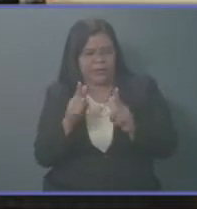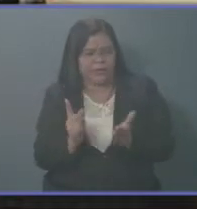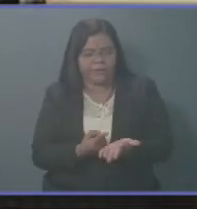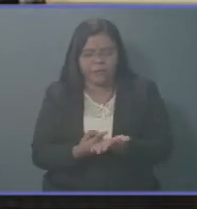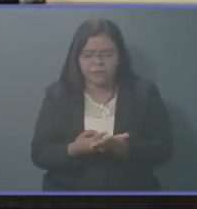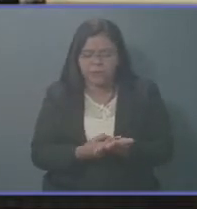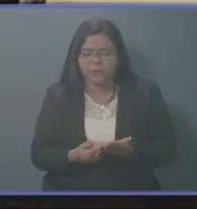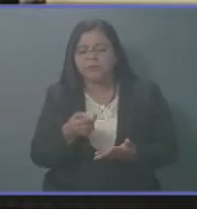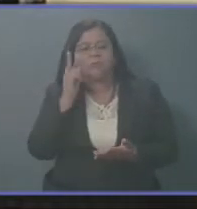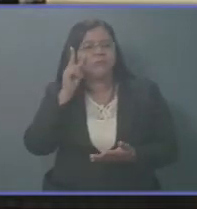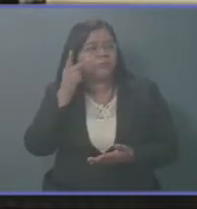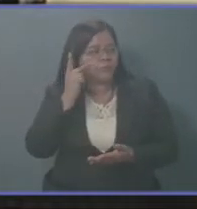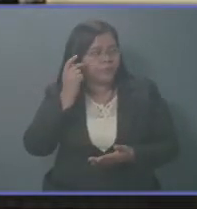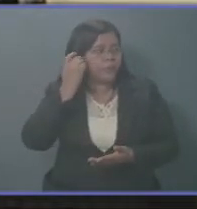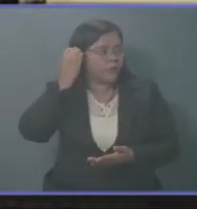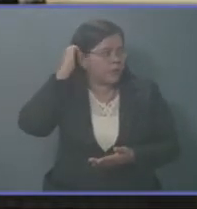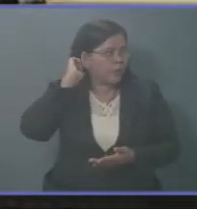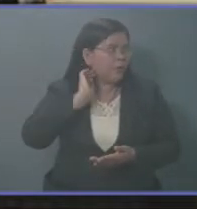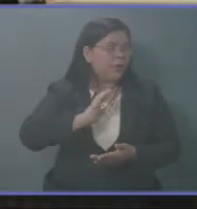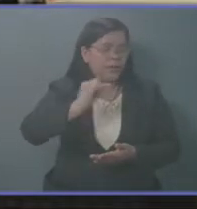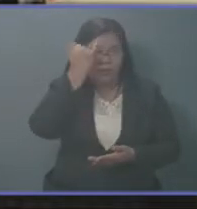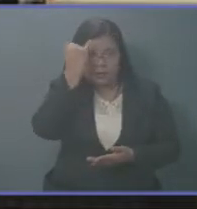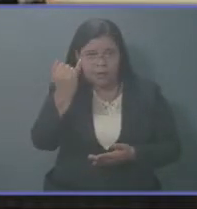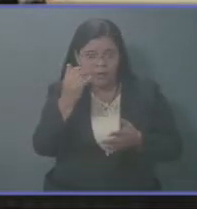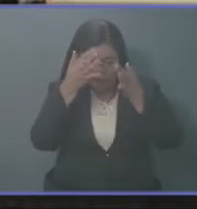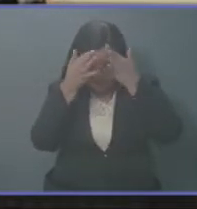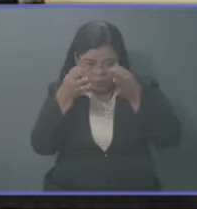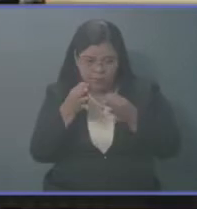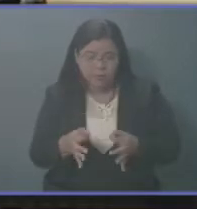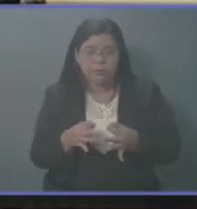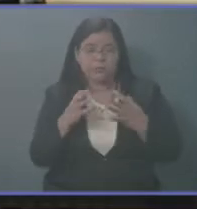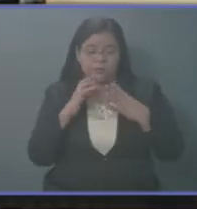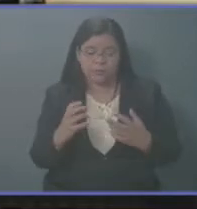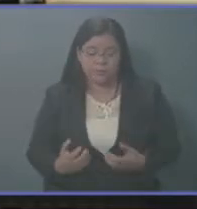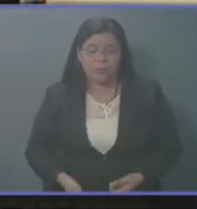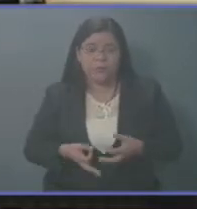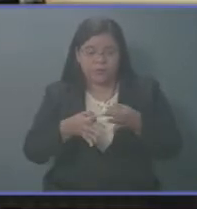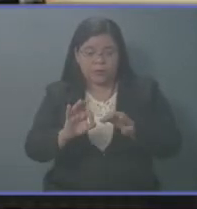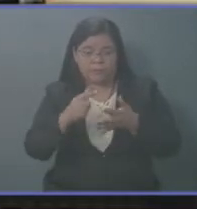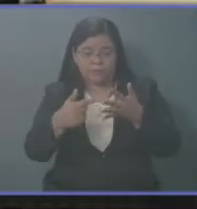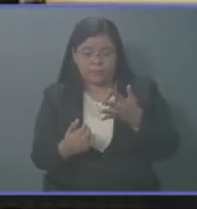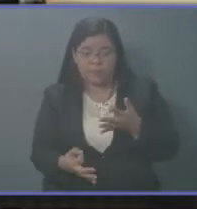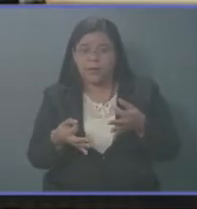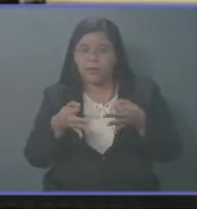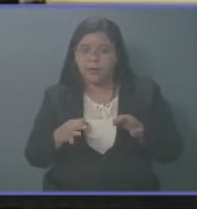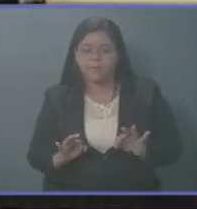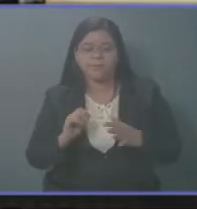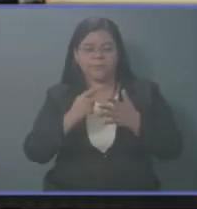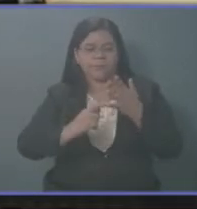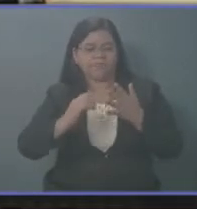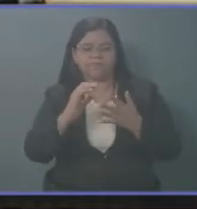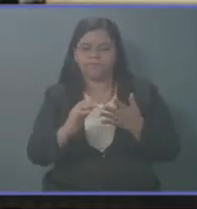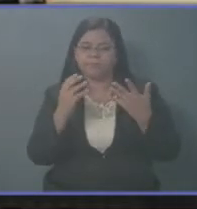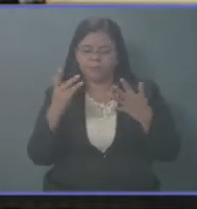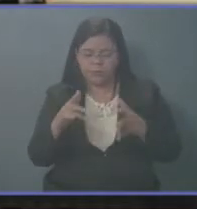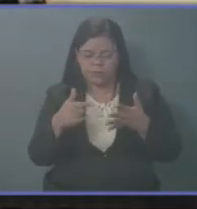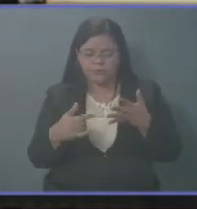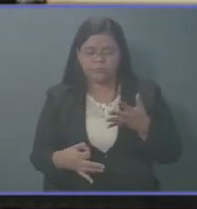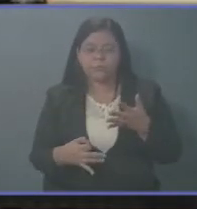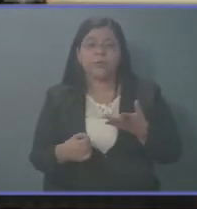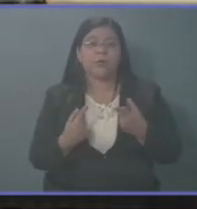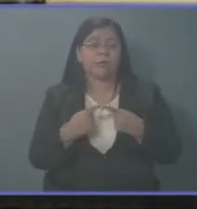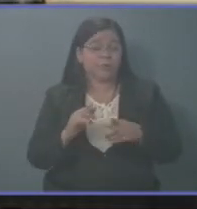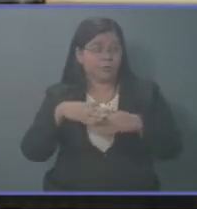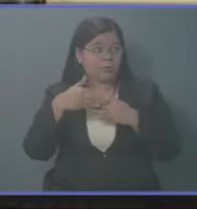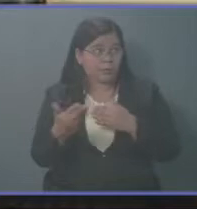debate radica en la idea de la formación de la voluntad estatal de forma de ley, solo puede hacerse de manera constitucionalmente legítima, después